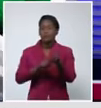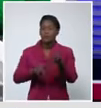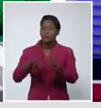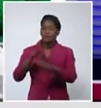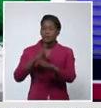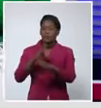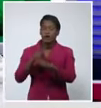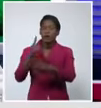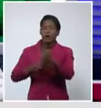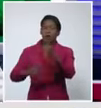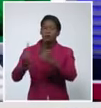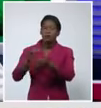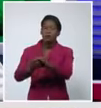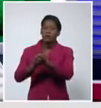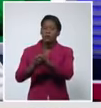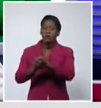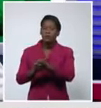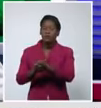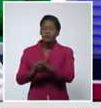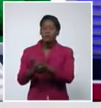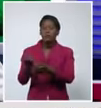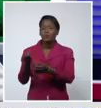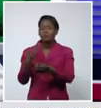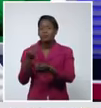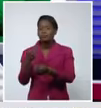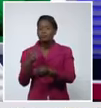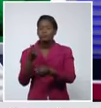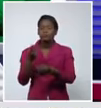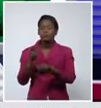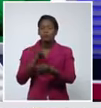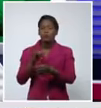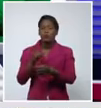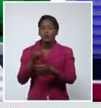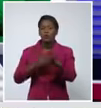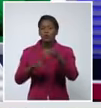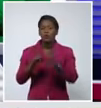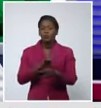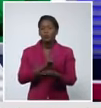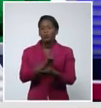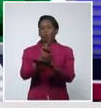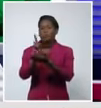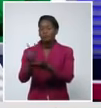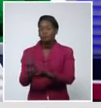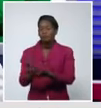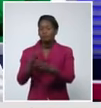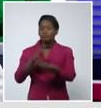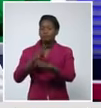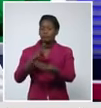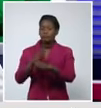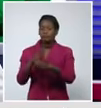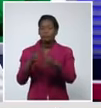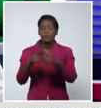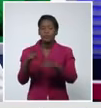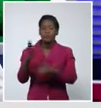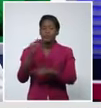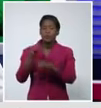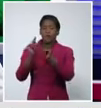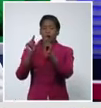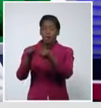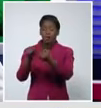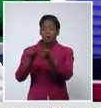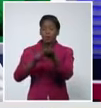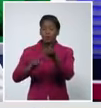algunos que pasan de regreso de Guantánamo me hablan que todavía tenemos que ganar mucho en el uso